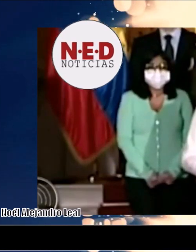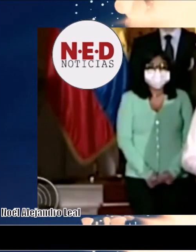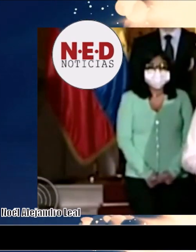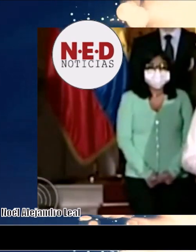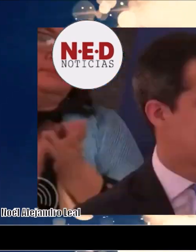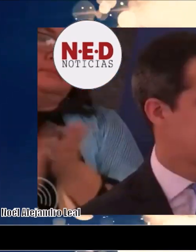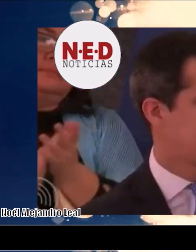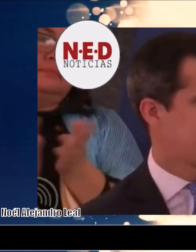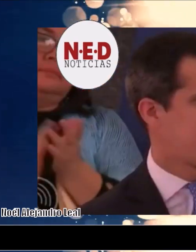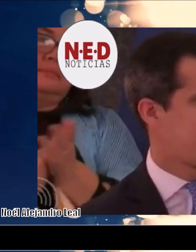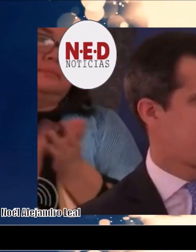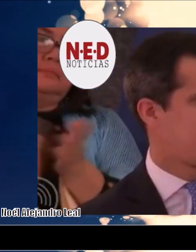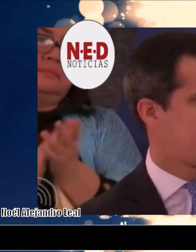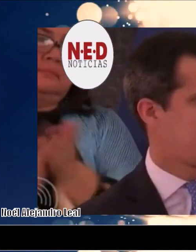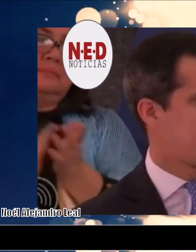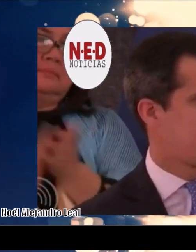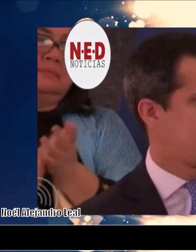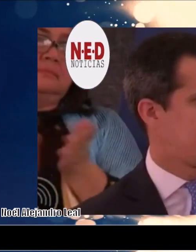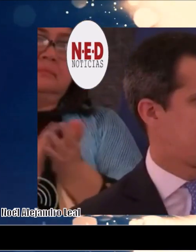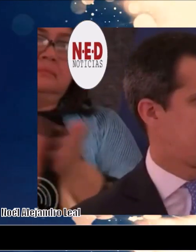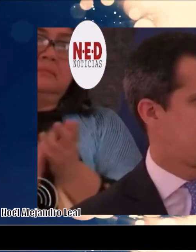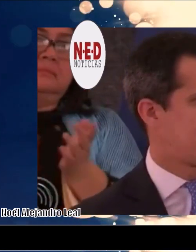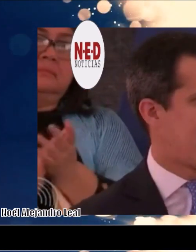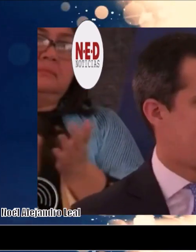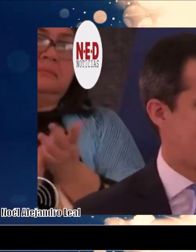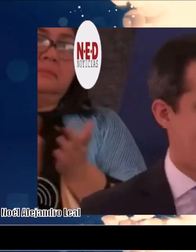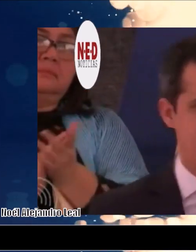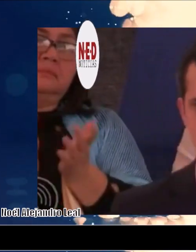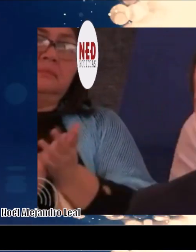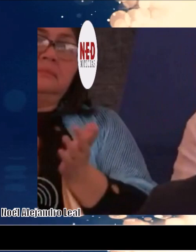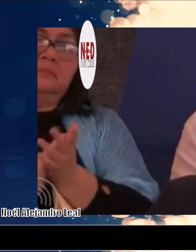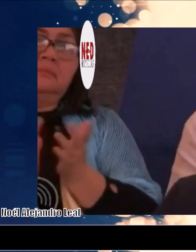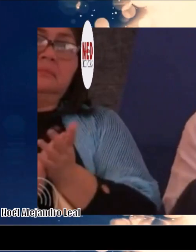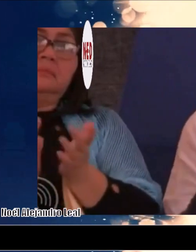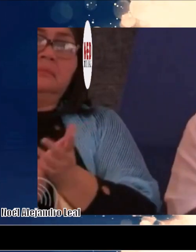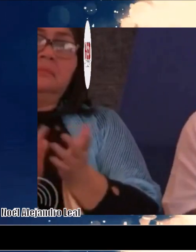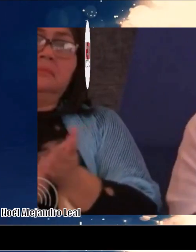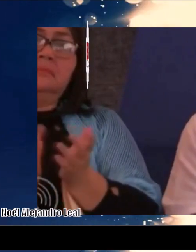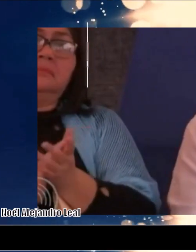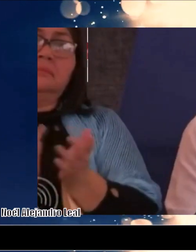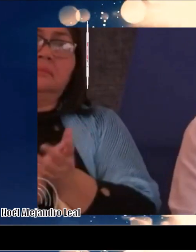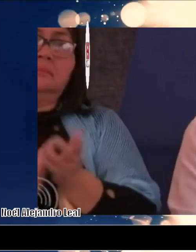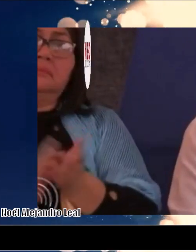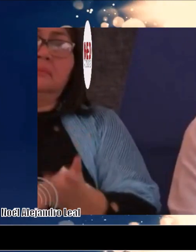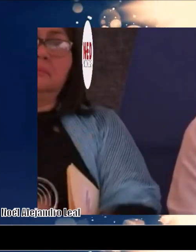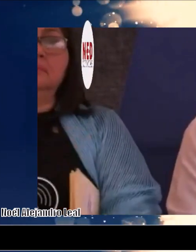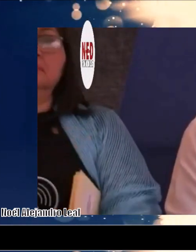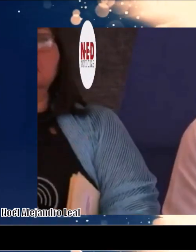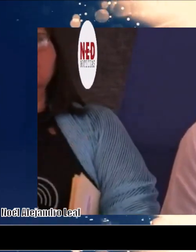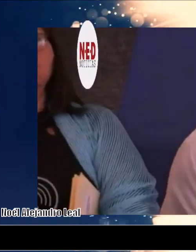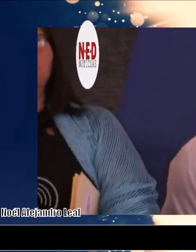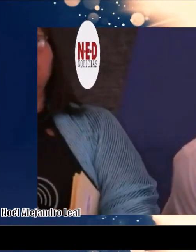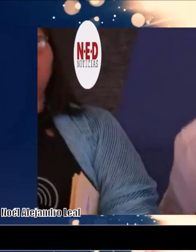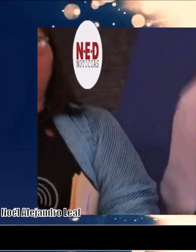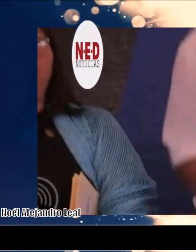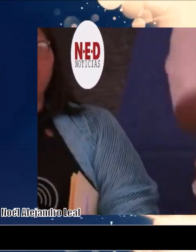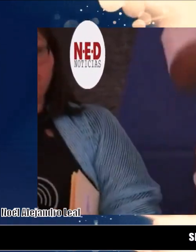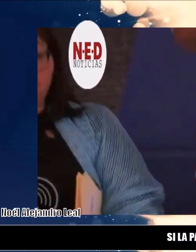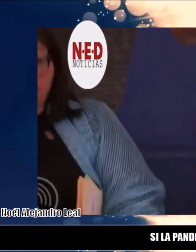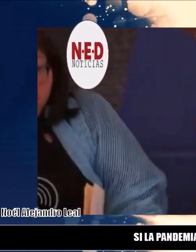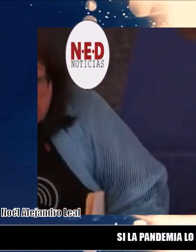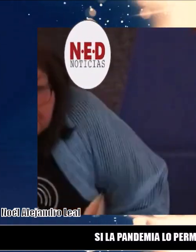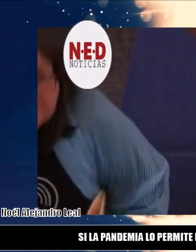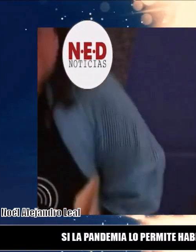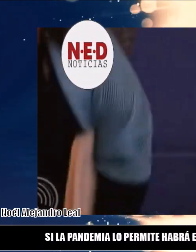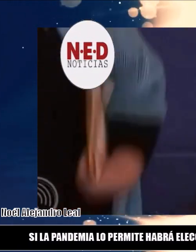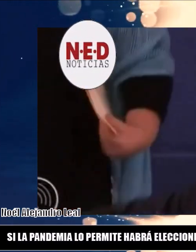son la misma cosa y están hechos del mismo material. Porquería socialista. Porquería